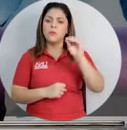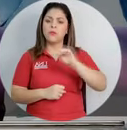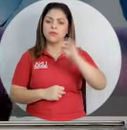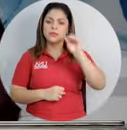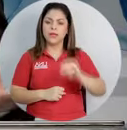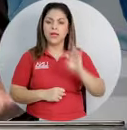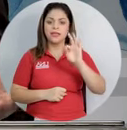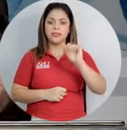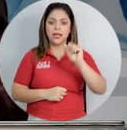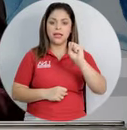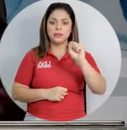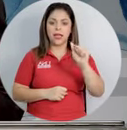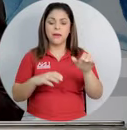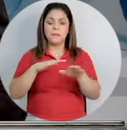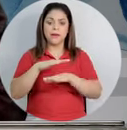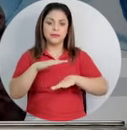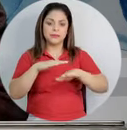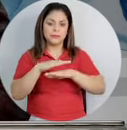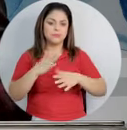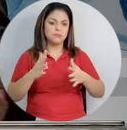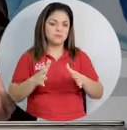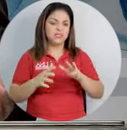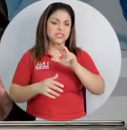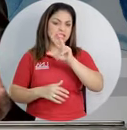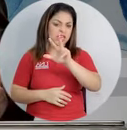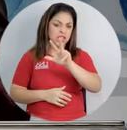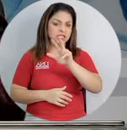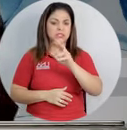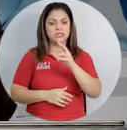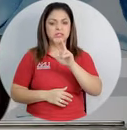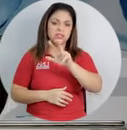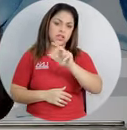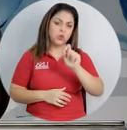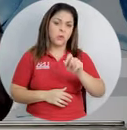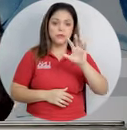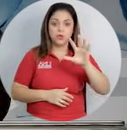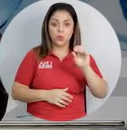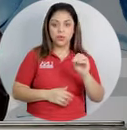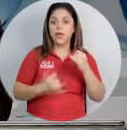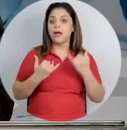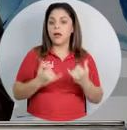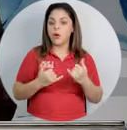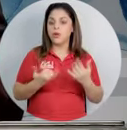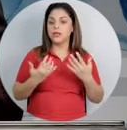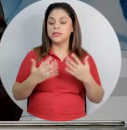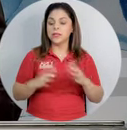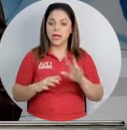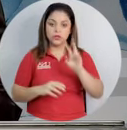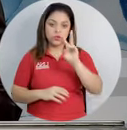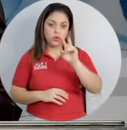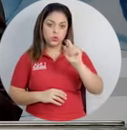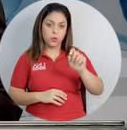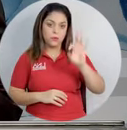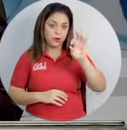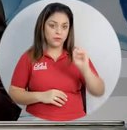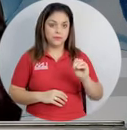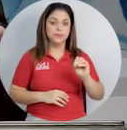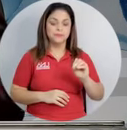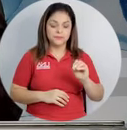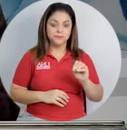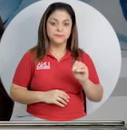el año con una tasa básica alrededor de un 3.50. En la actualidad está en